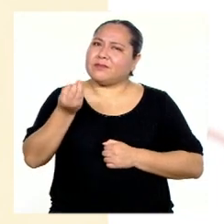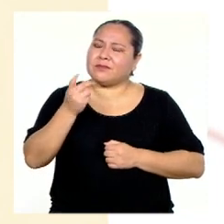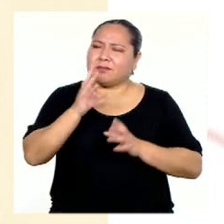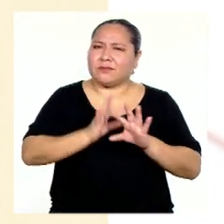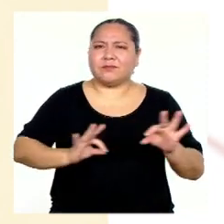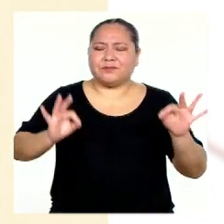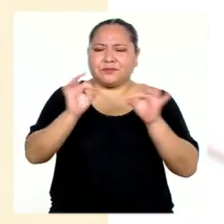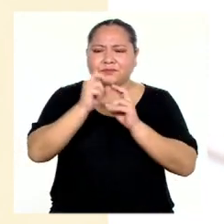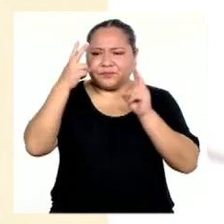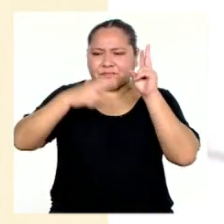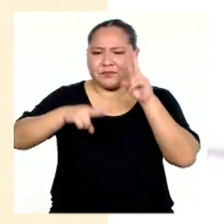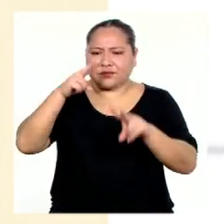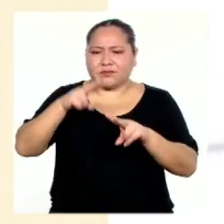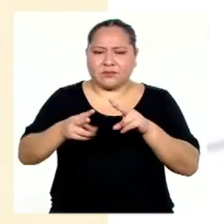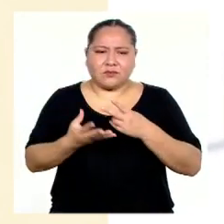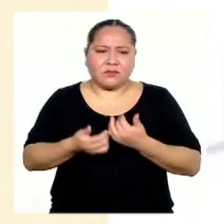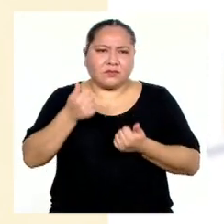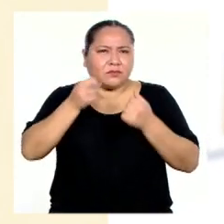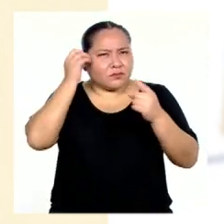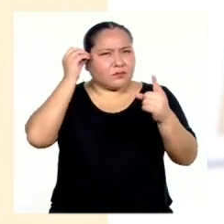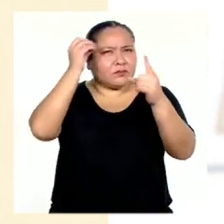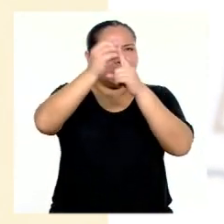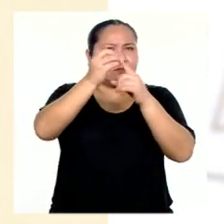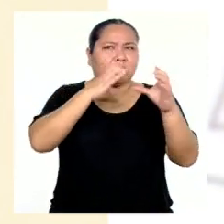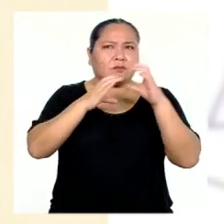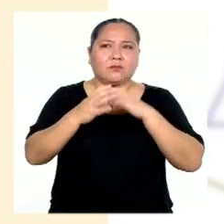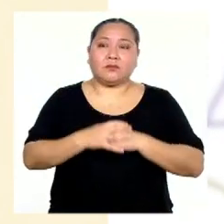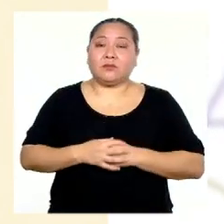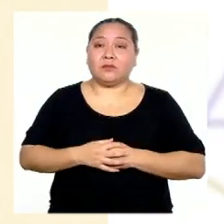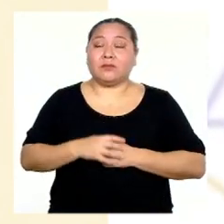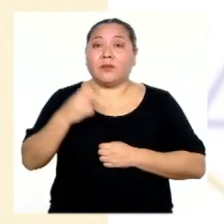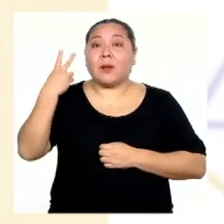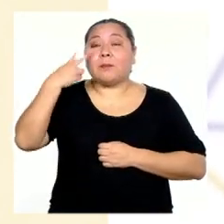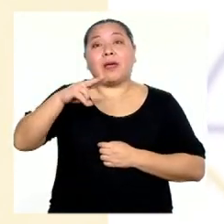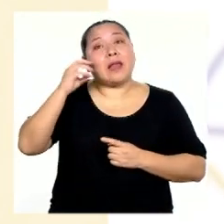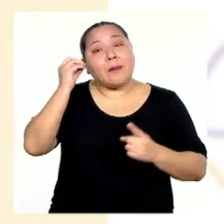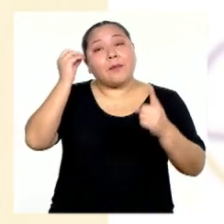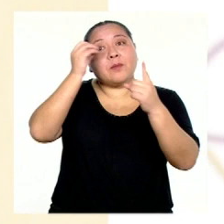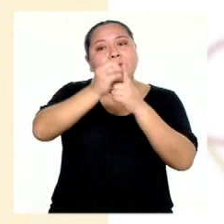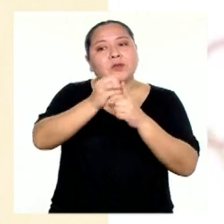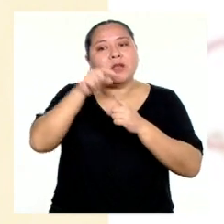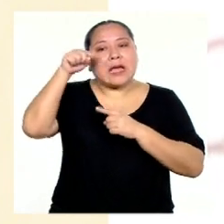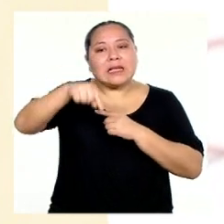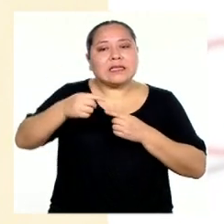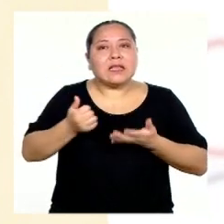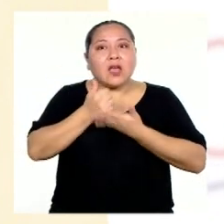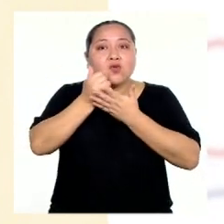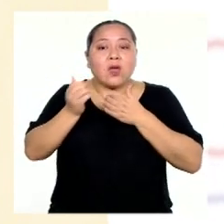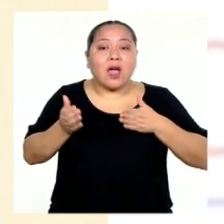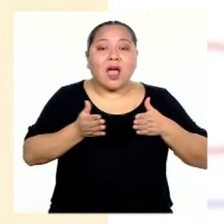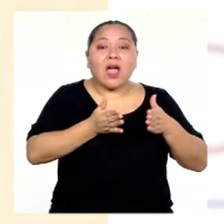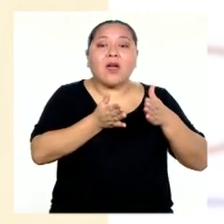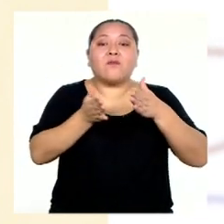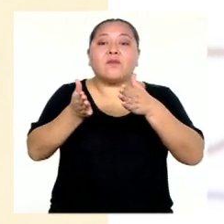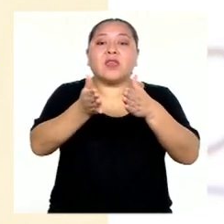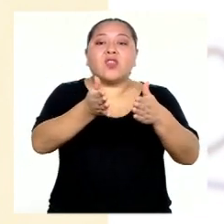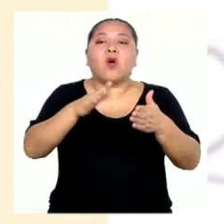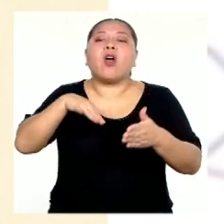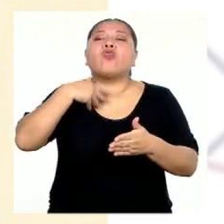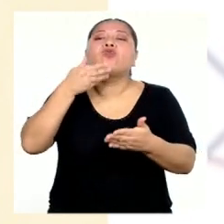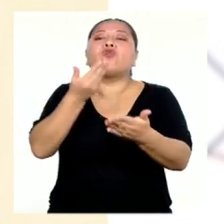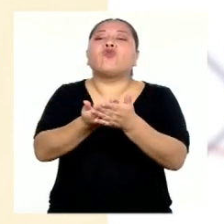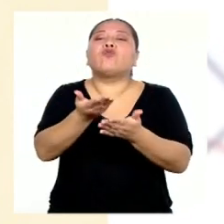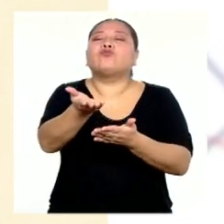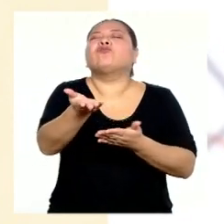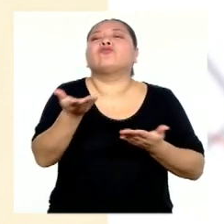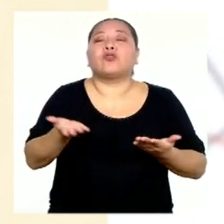importante determinar la situación comunicativa? Determinar el propósito es como marcar el camino que vamos a seguir. Así,